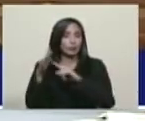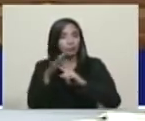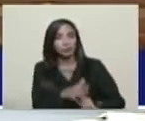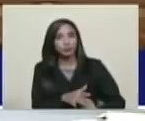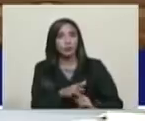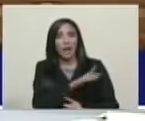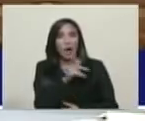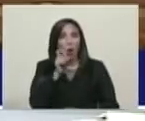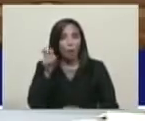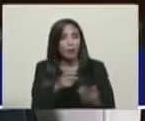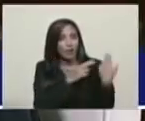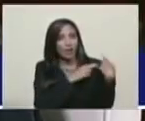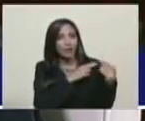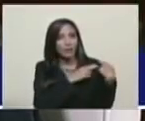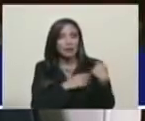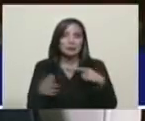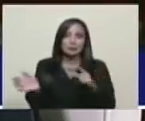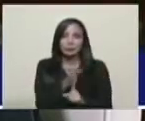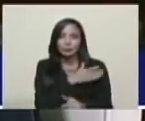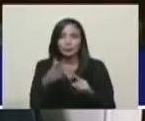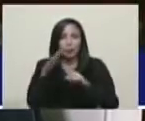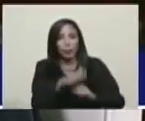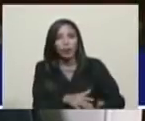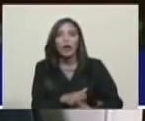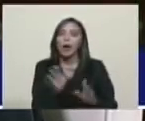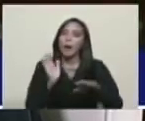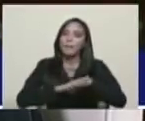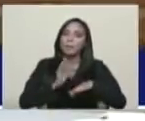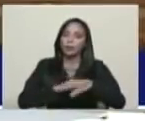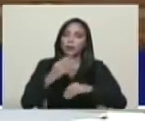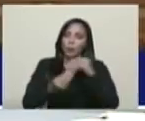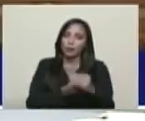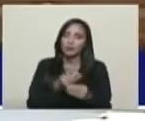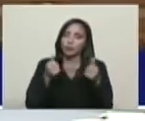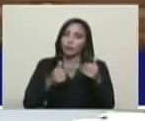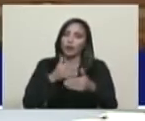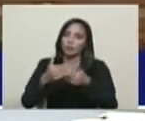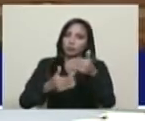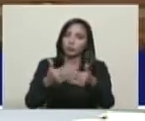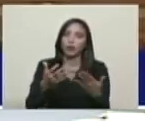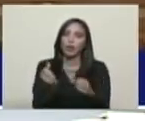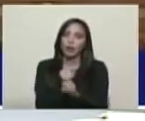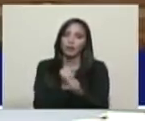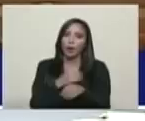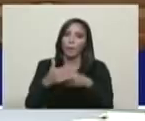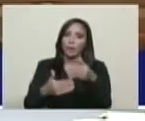Castro Soteldo, es porque avanzamos. ¿Cómo es que dicen?